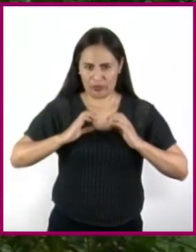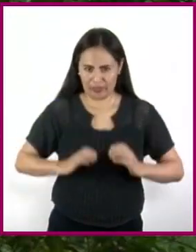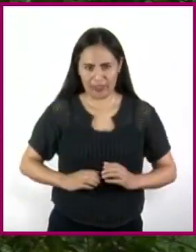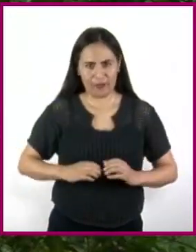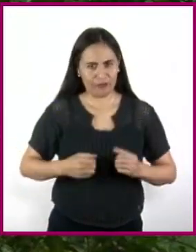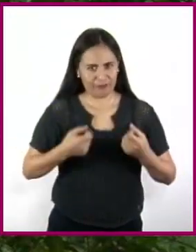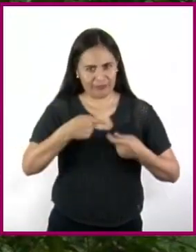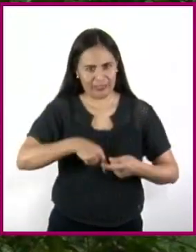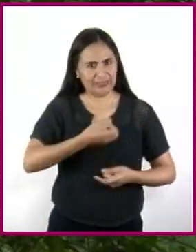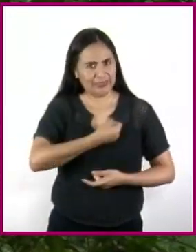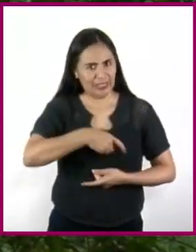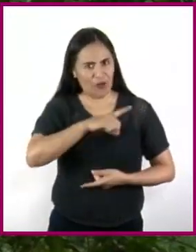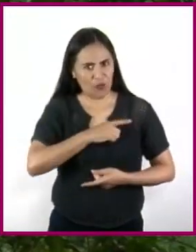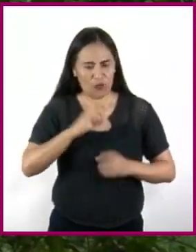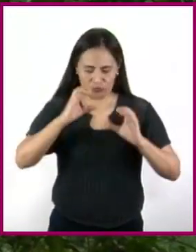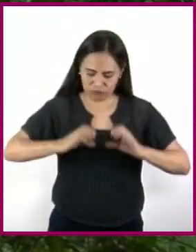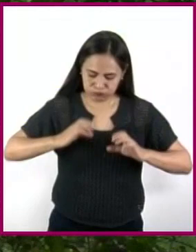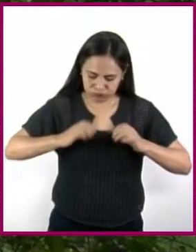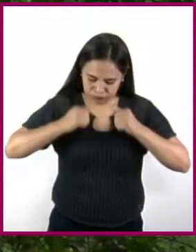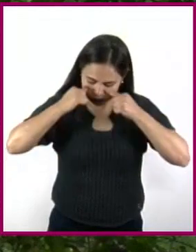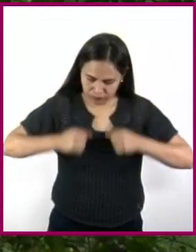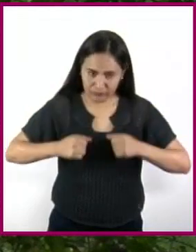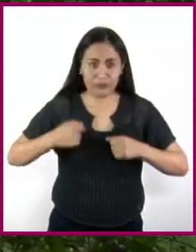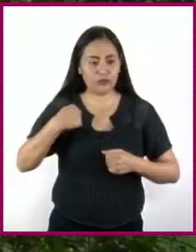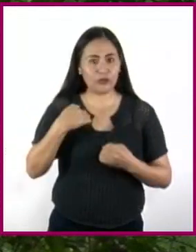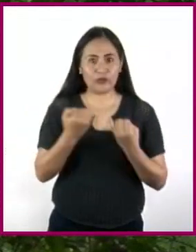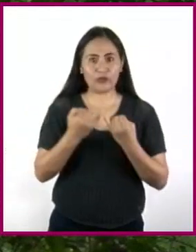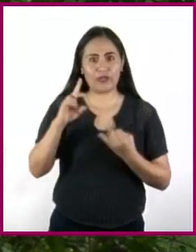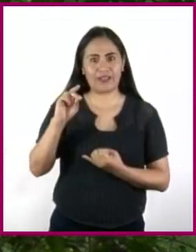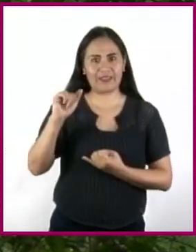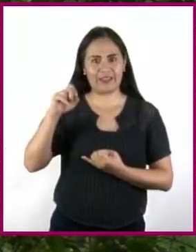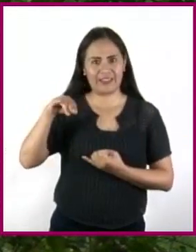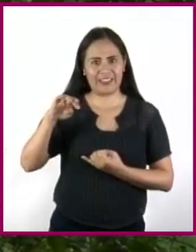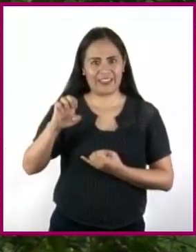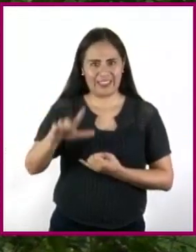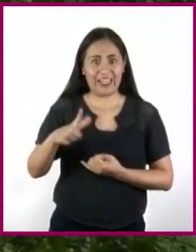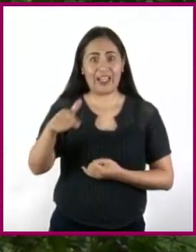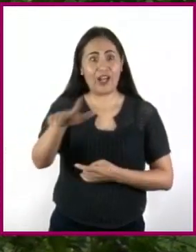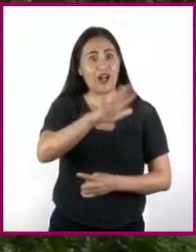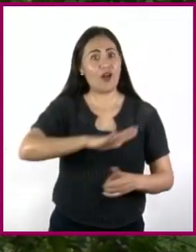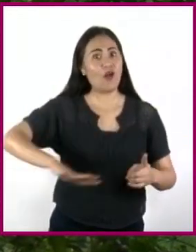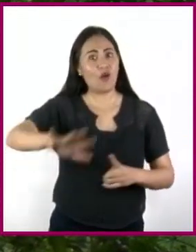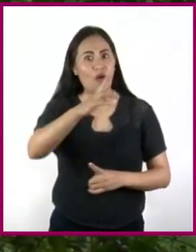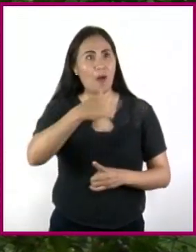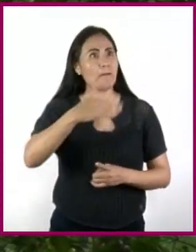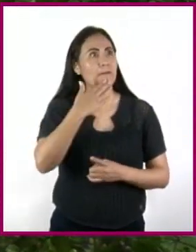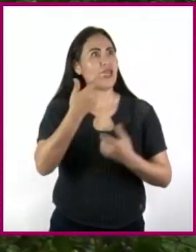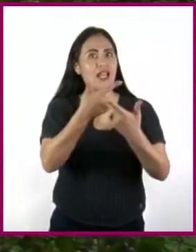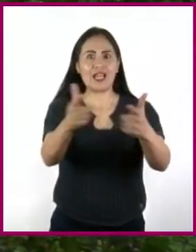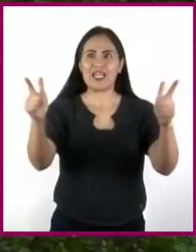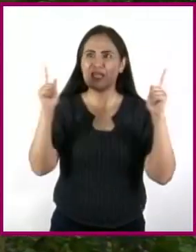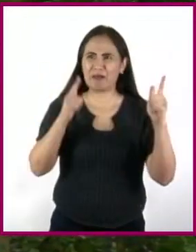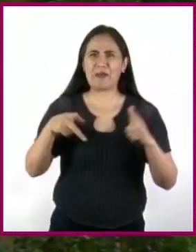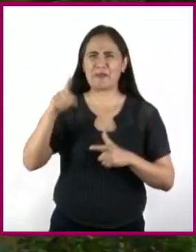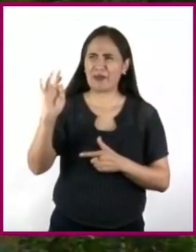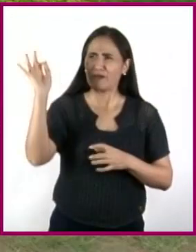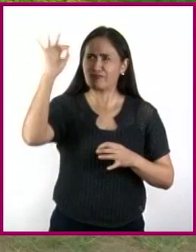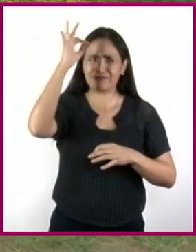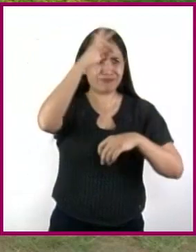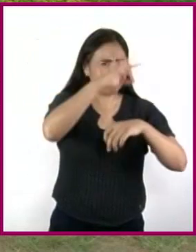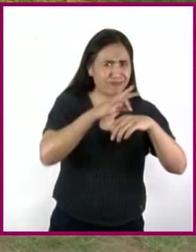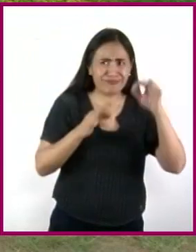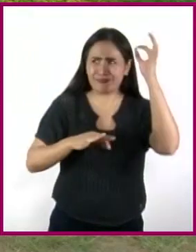TV. Yo soy Daniel y estoy muy contento de encontrarnos en este lugar tan bonito al aire libre, pero con muchos mosquitos. ¿Cómo le